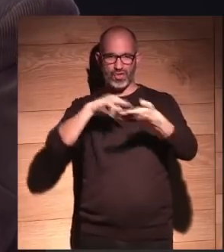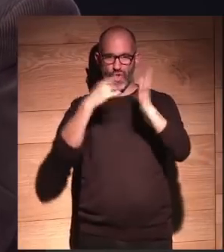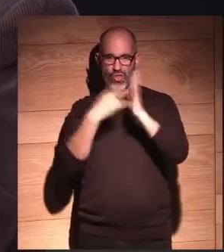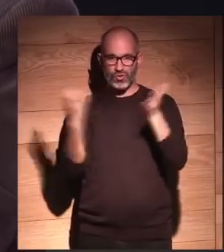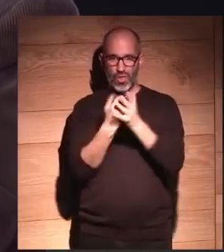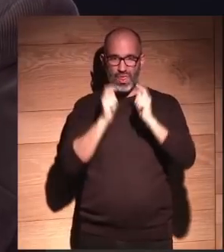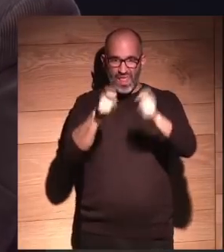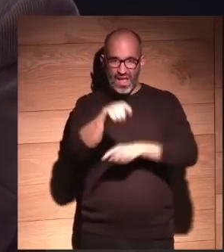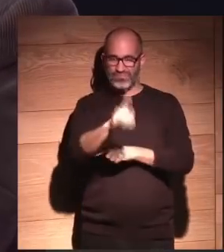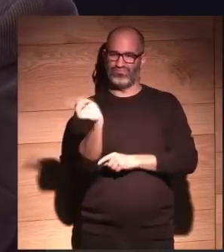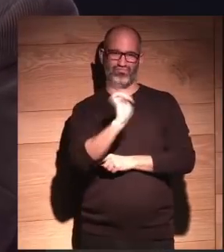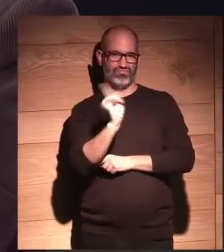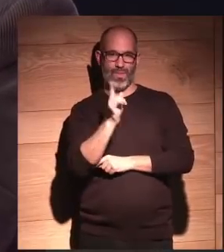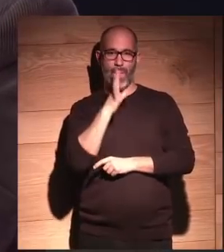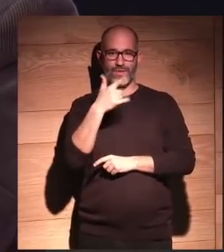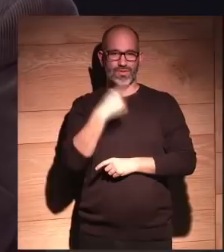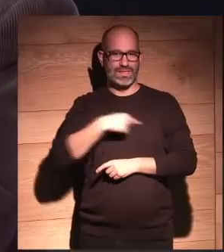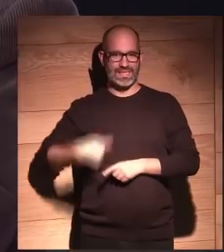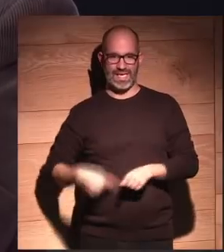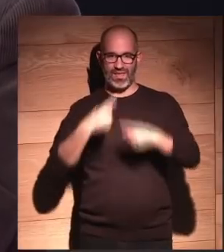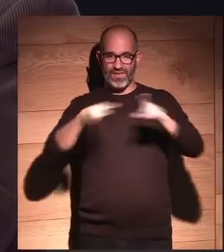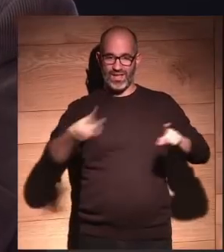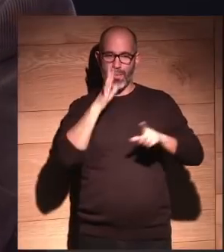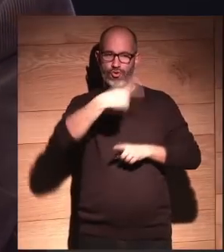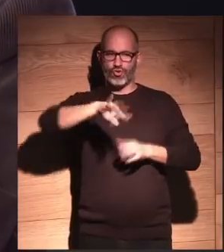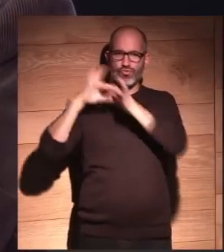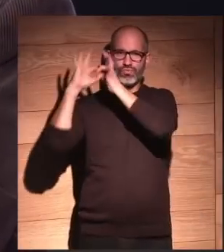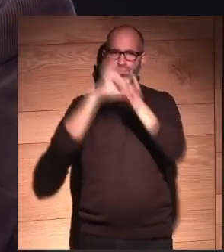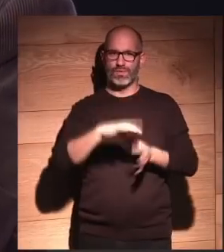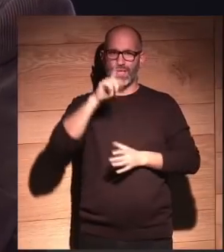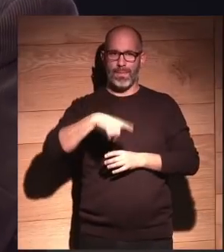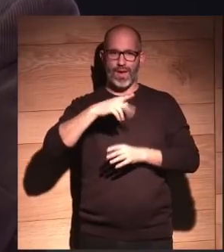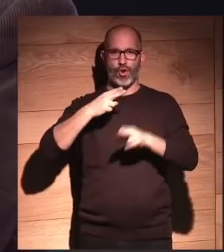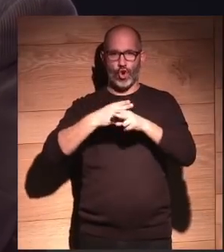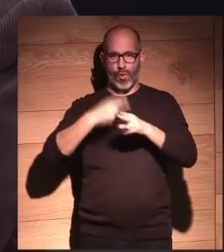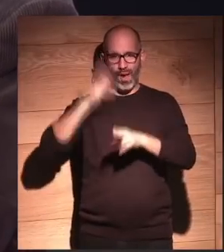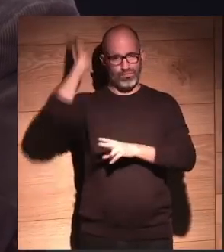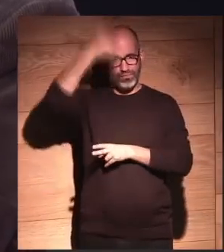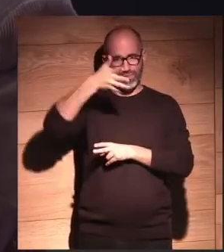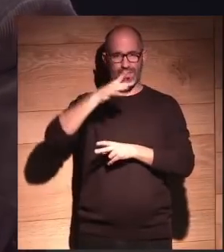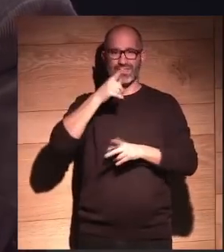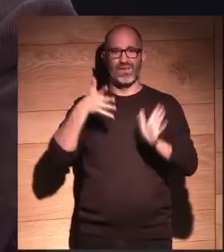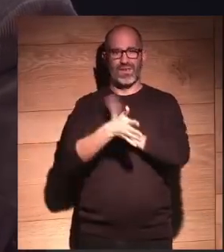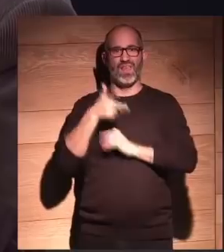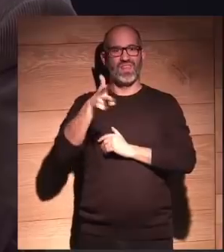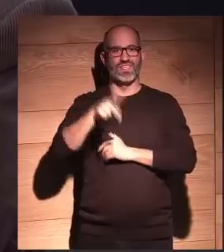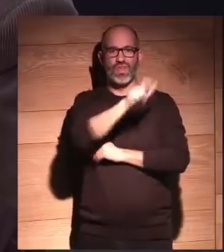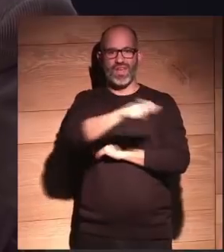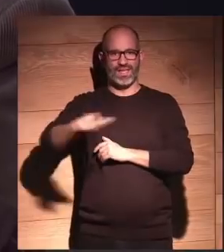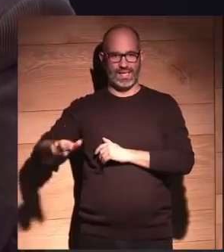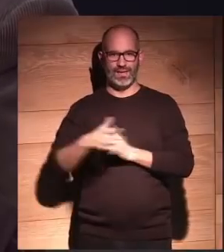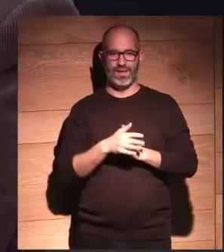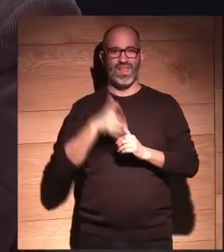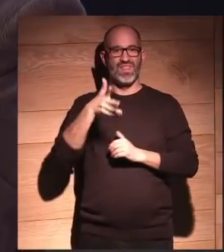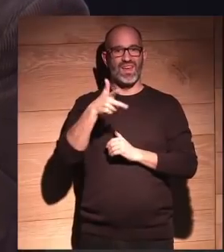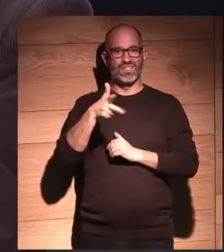que la herencia nuestra del derecho la tenemos fundamentalmente de Roma. Y sobre todo una creación absolutamente maravillosa que es el derecho de gentes.